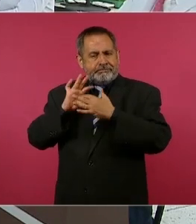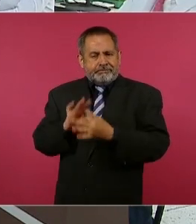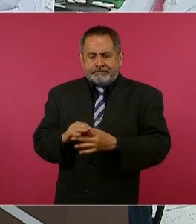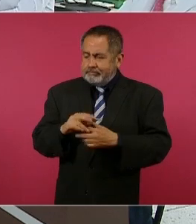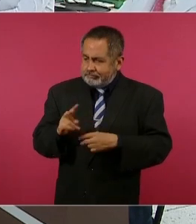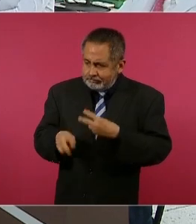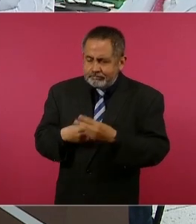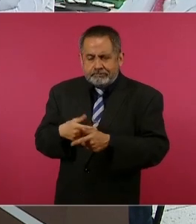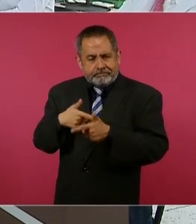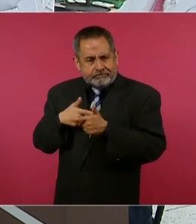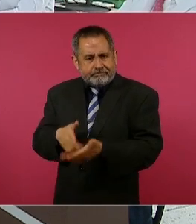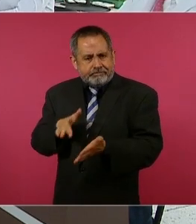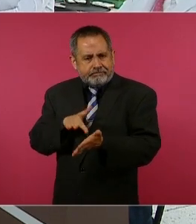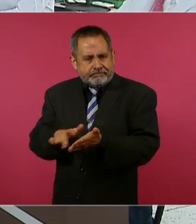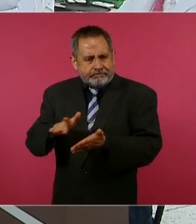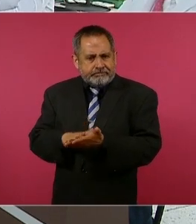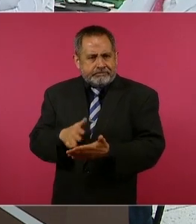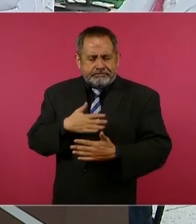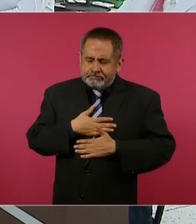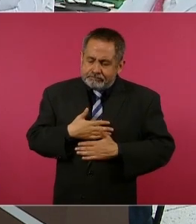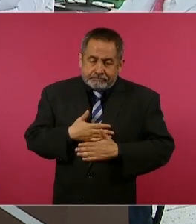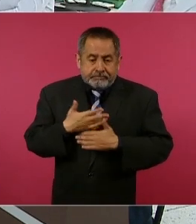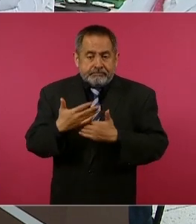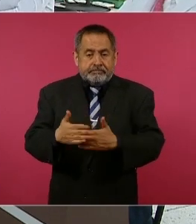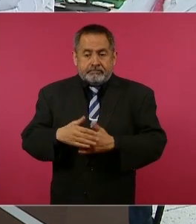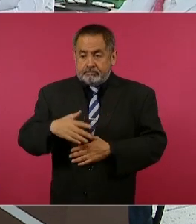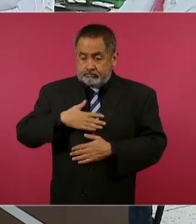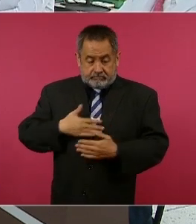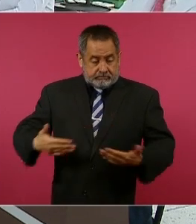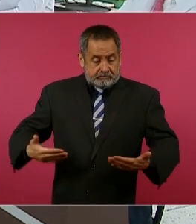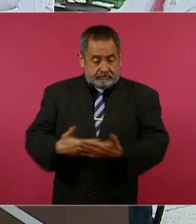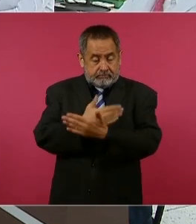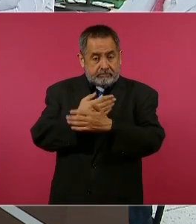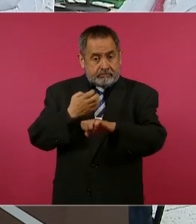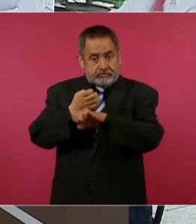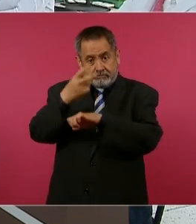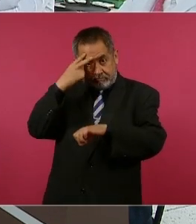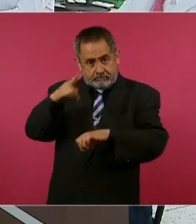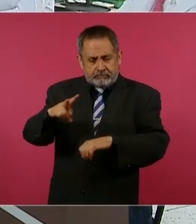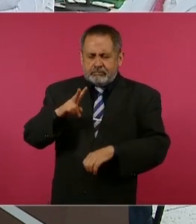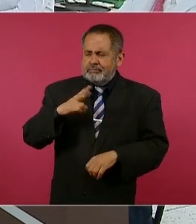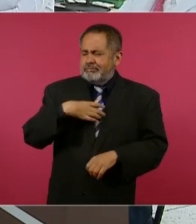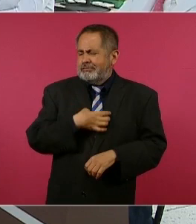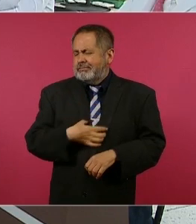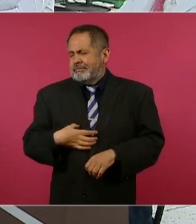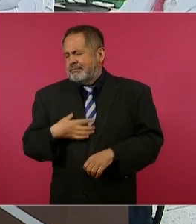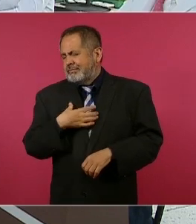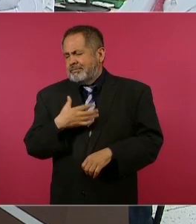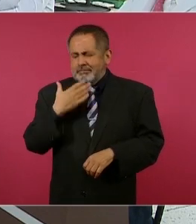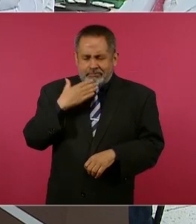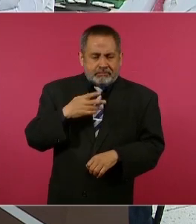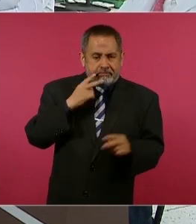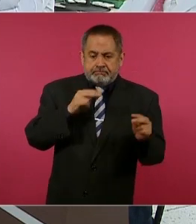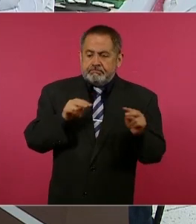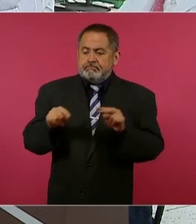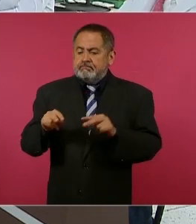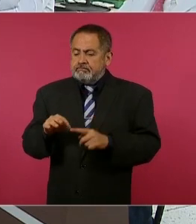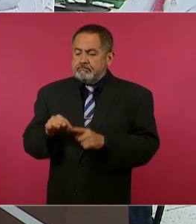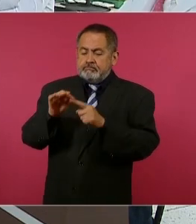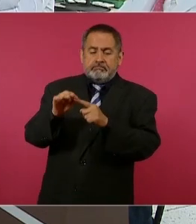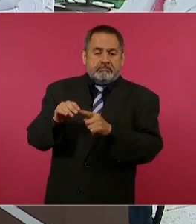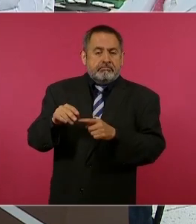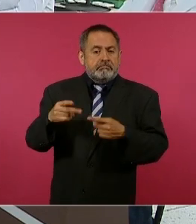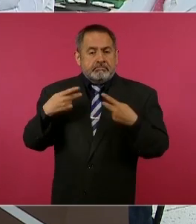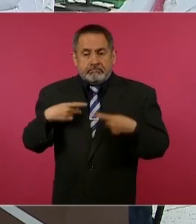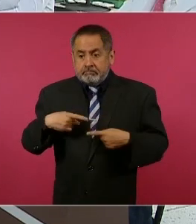noble tarea y les quiero expresar que los mexiquenses estamos muy contentos porque además de ser visibilizados, nuestra gente